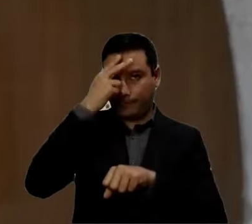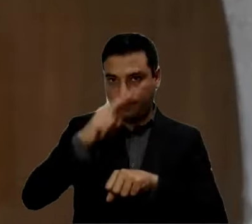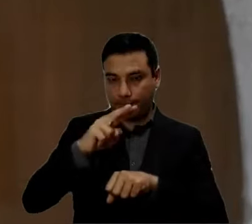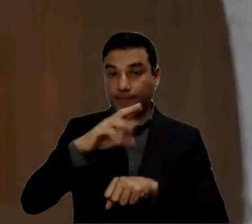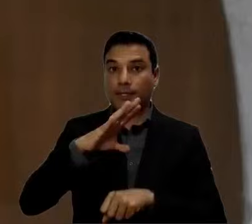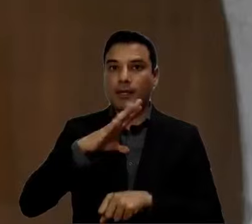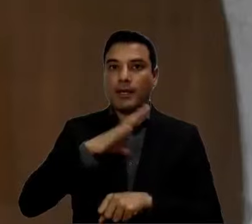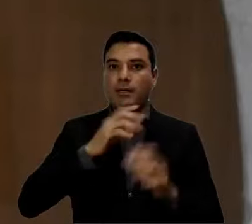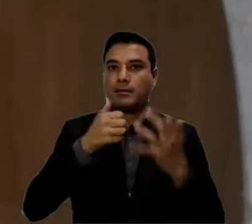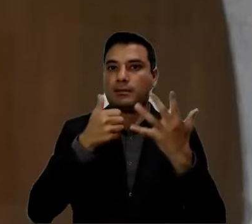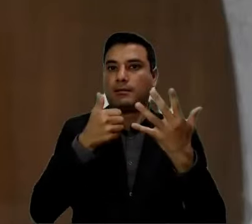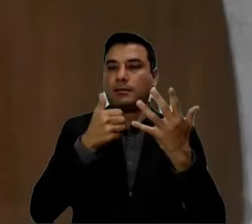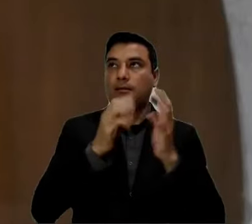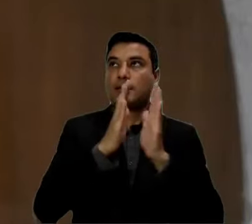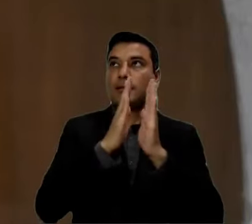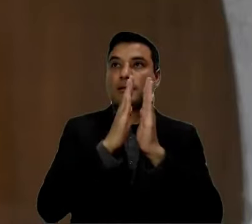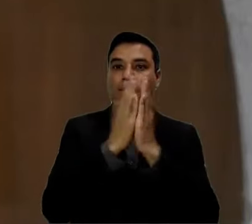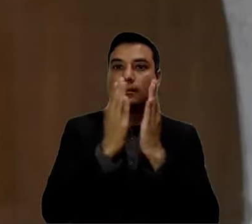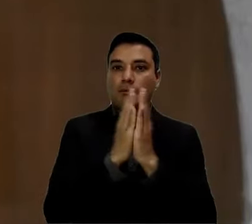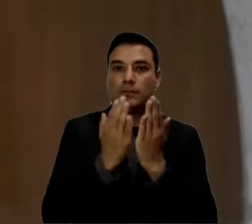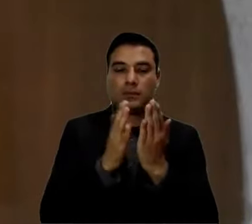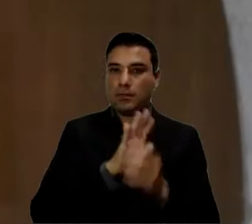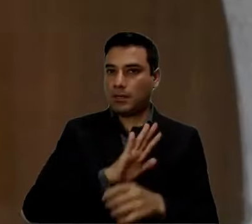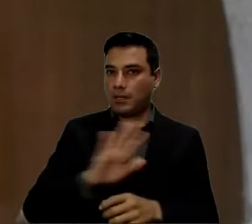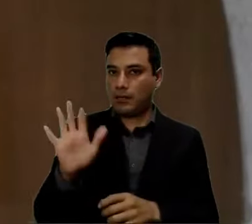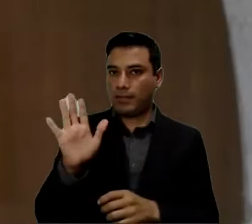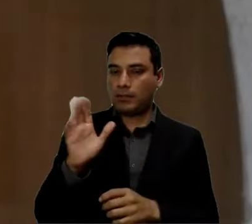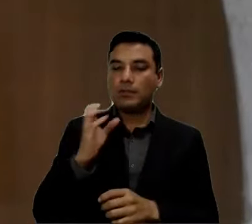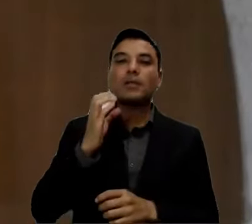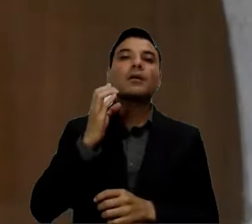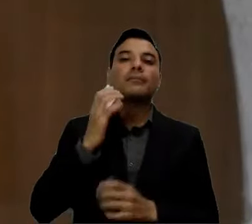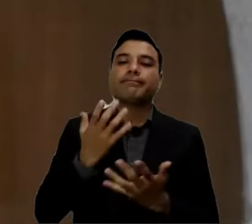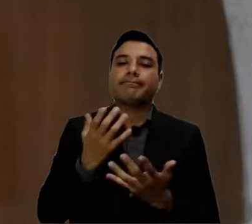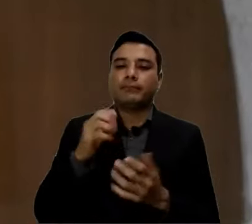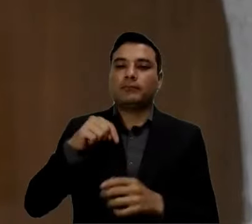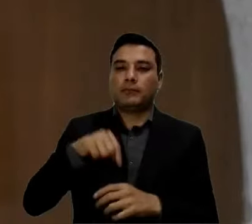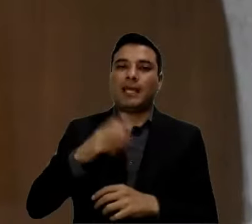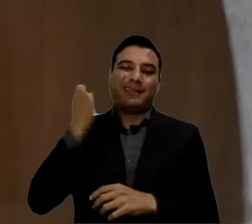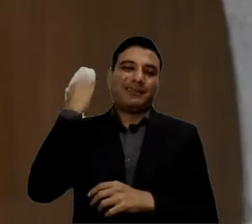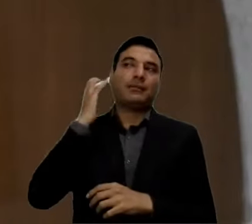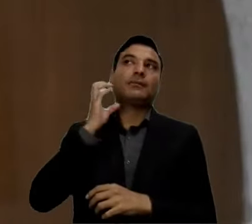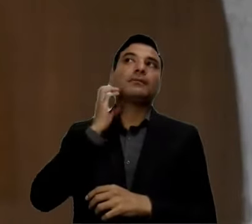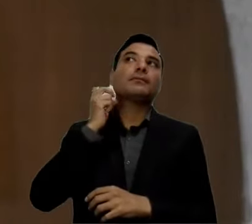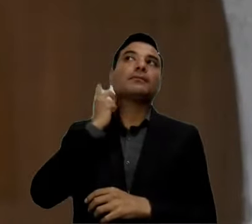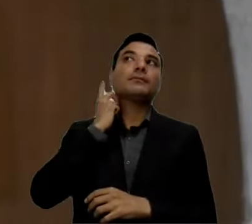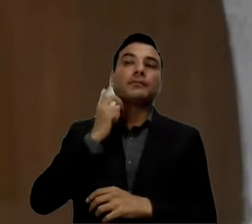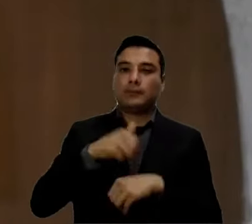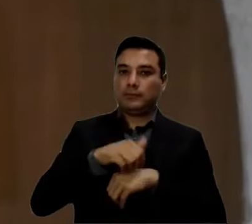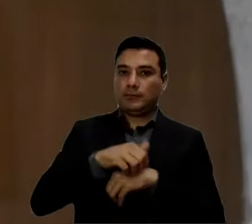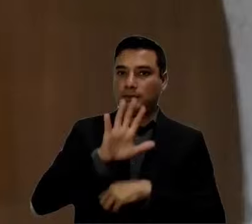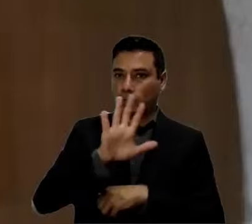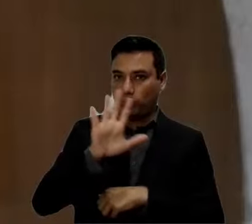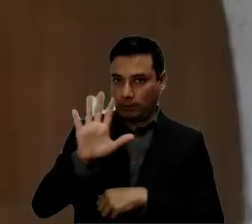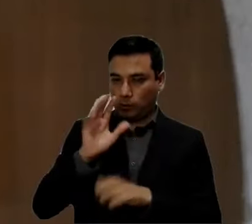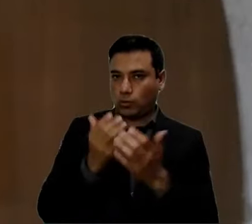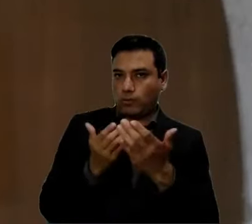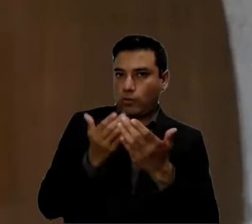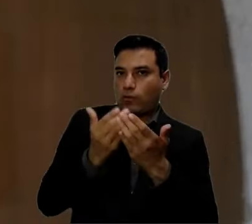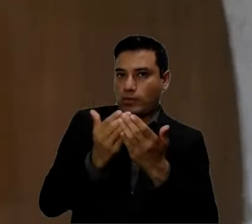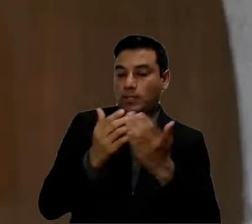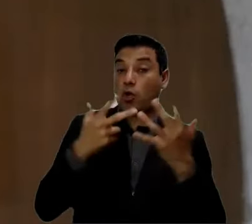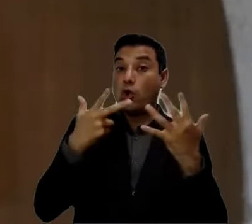libros. Esta legislatura presenta una, bueno, esta no, la 55ª, presenta una iniciativa con 8